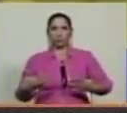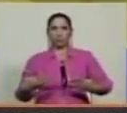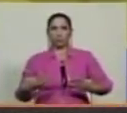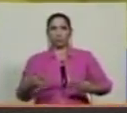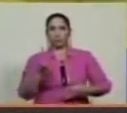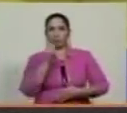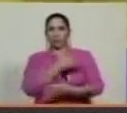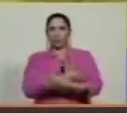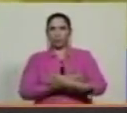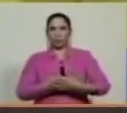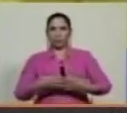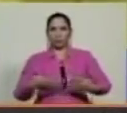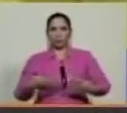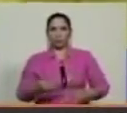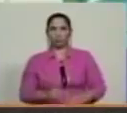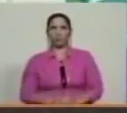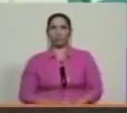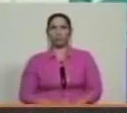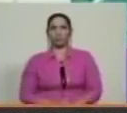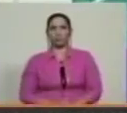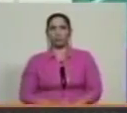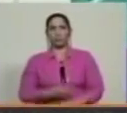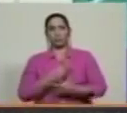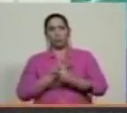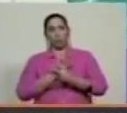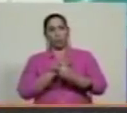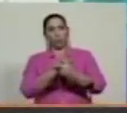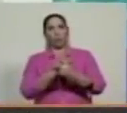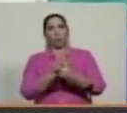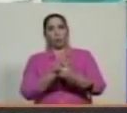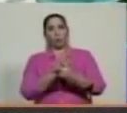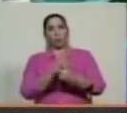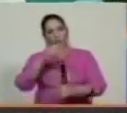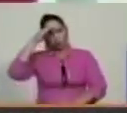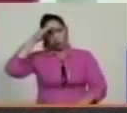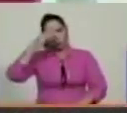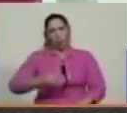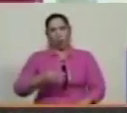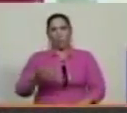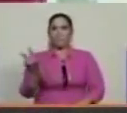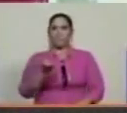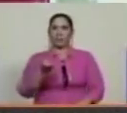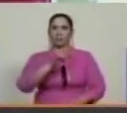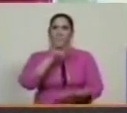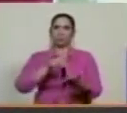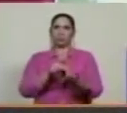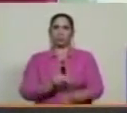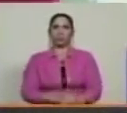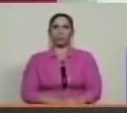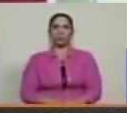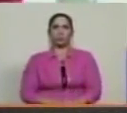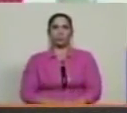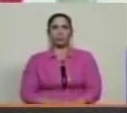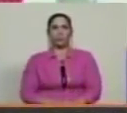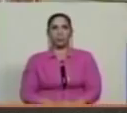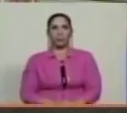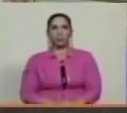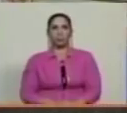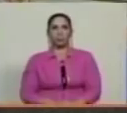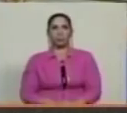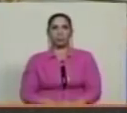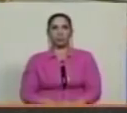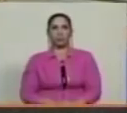Millón. De voluntarios a alistarse en la Milicia Nacional Bolivariana. Blanca, yo creo que